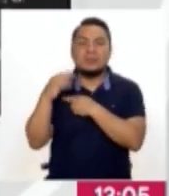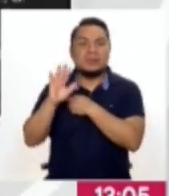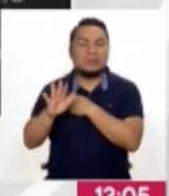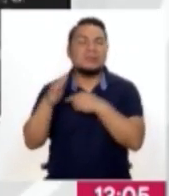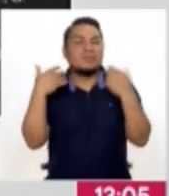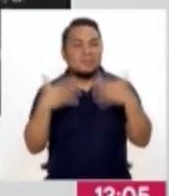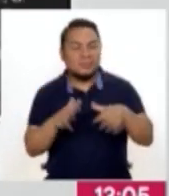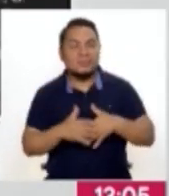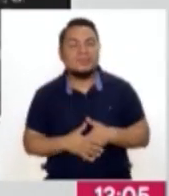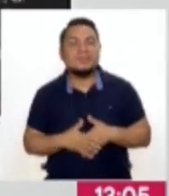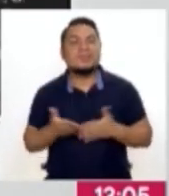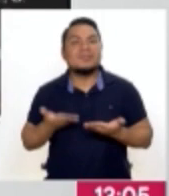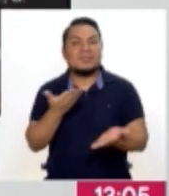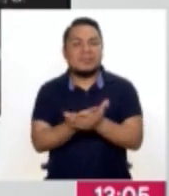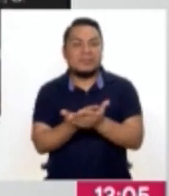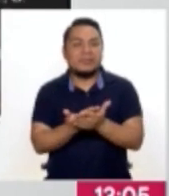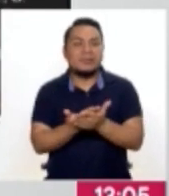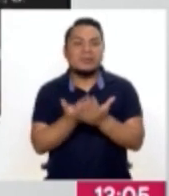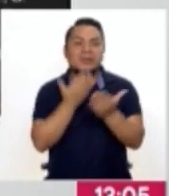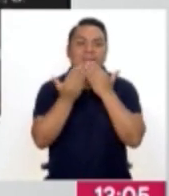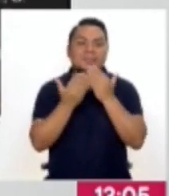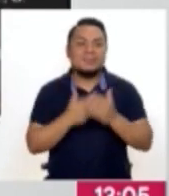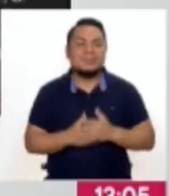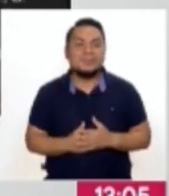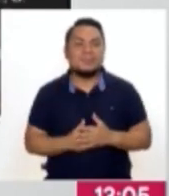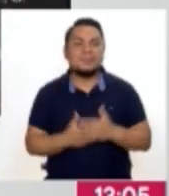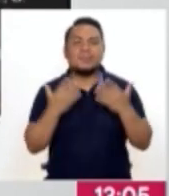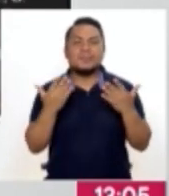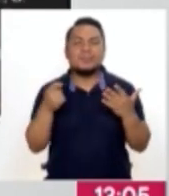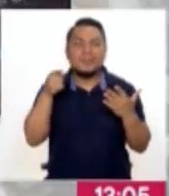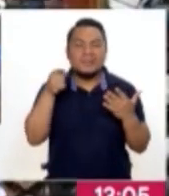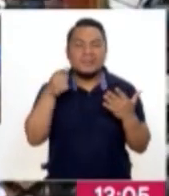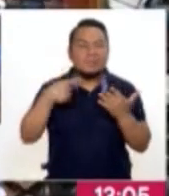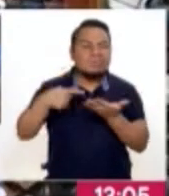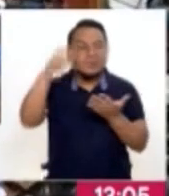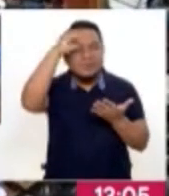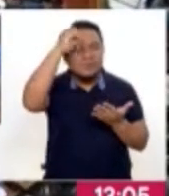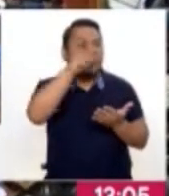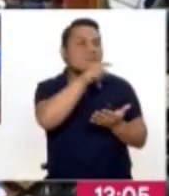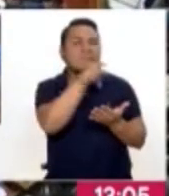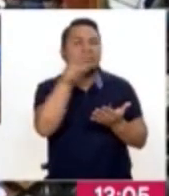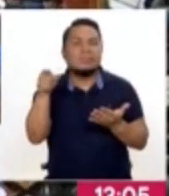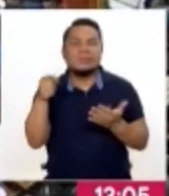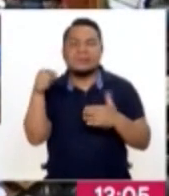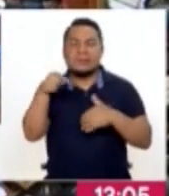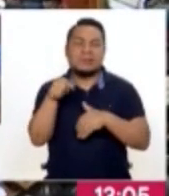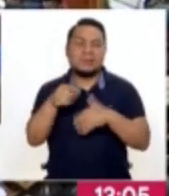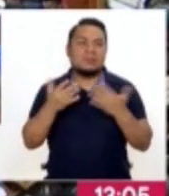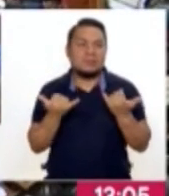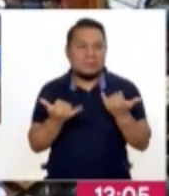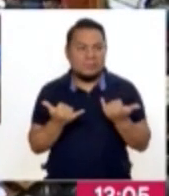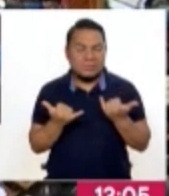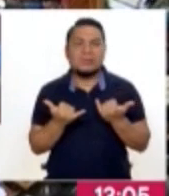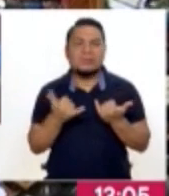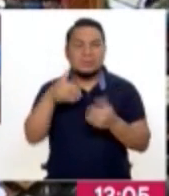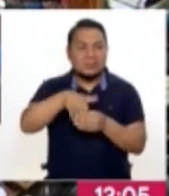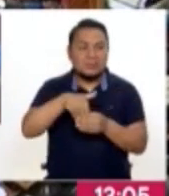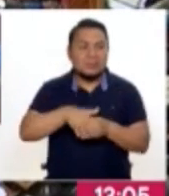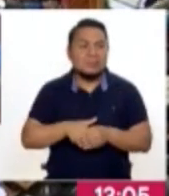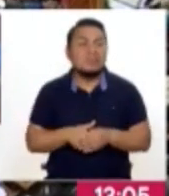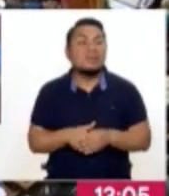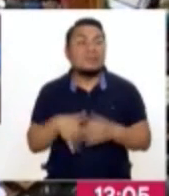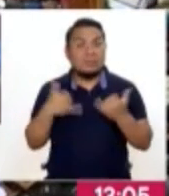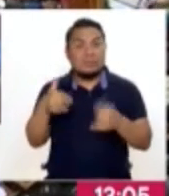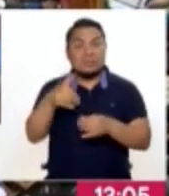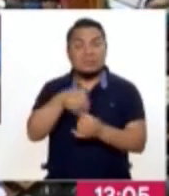han dado sus puntos de vista en relación a esta moción que hoy día se está votando. Se está cerrando la votación.